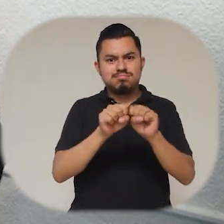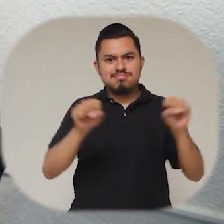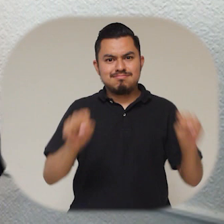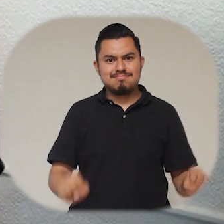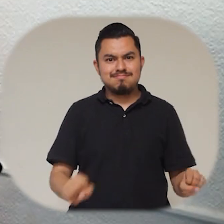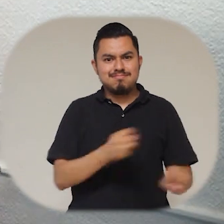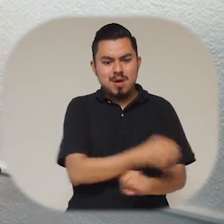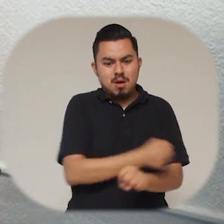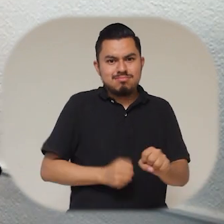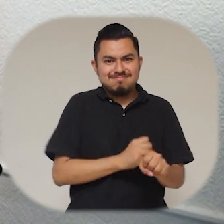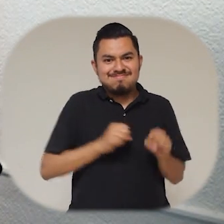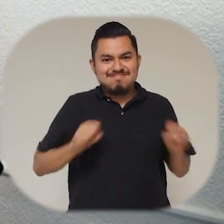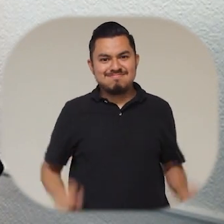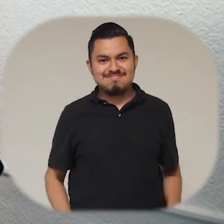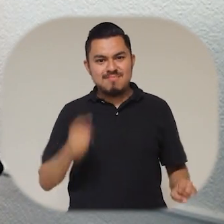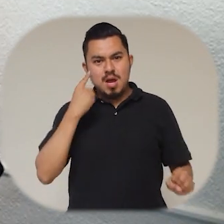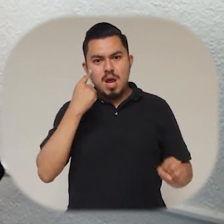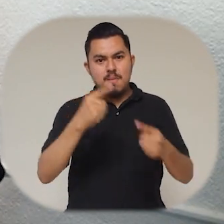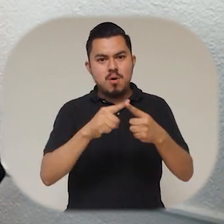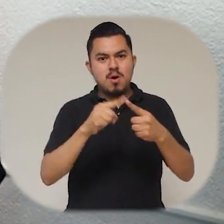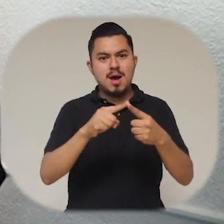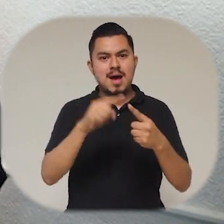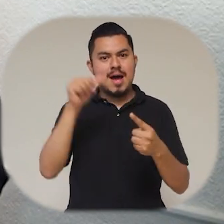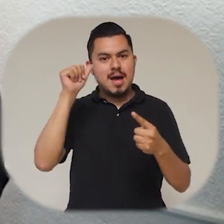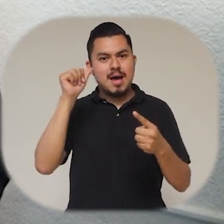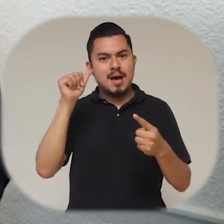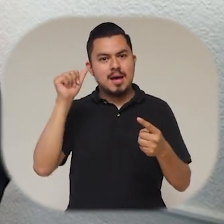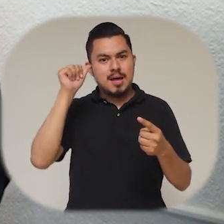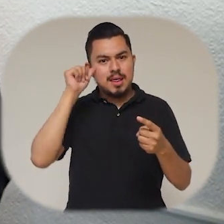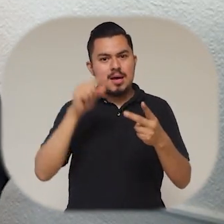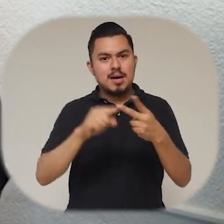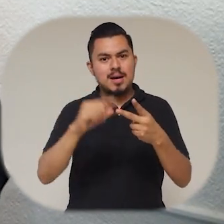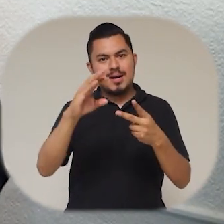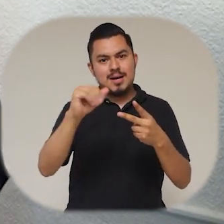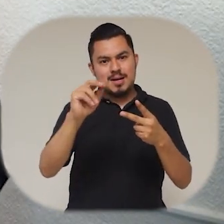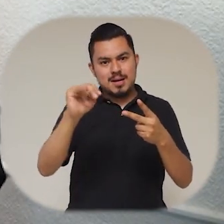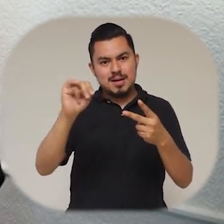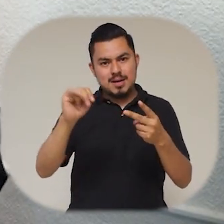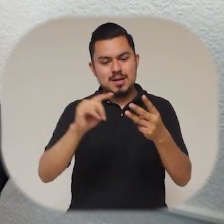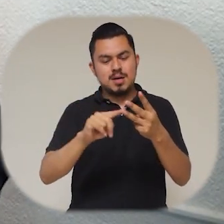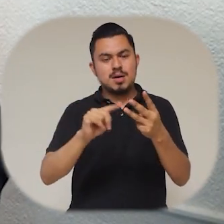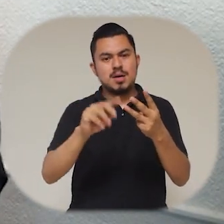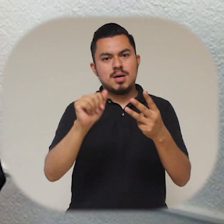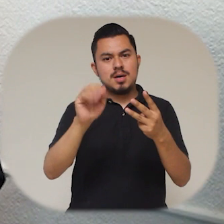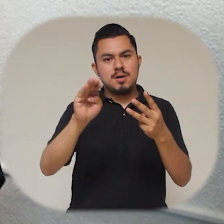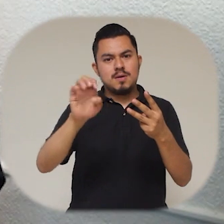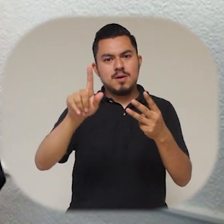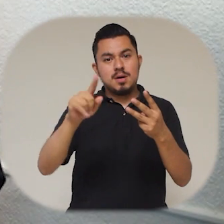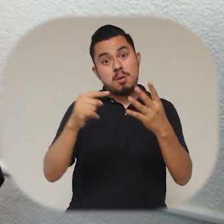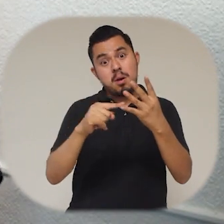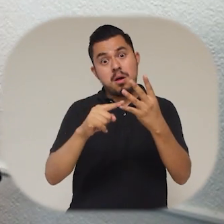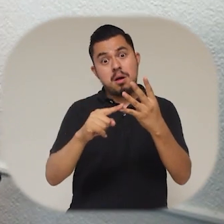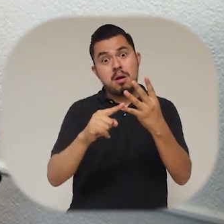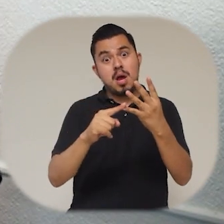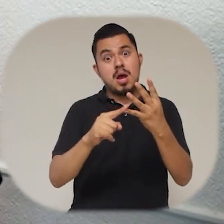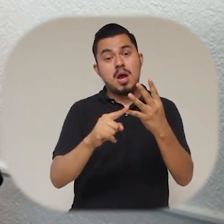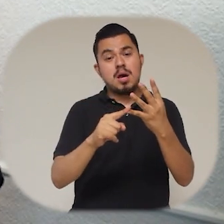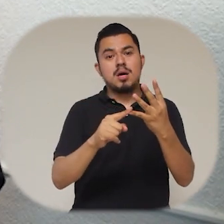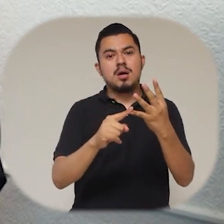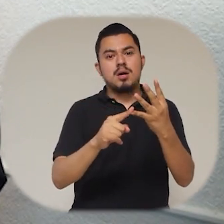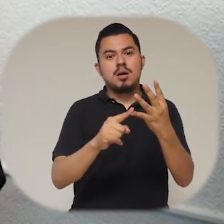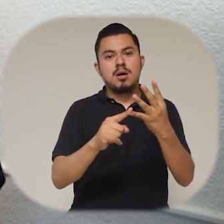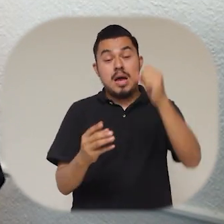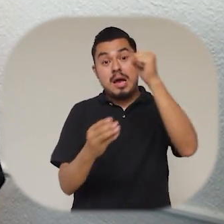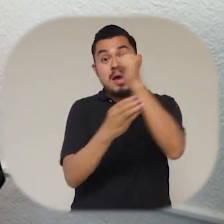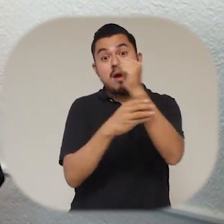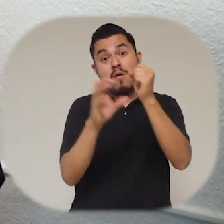Noé, ellos mismos ofrendaron para ellos mismos, y también vemos a los patriarcas que sacrificaron por su familia. Especialmente,